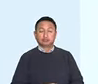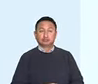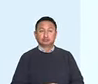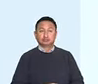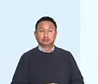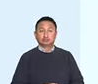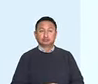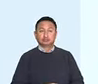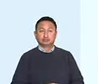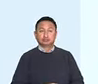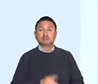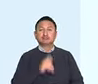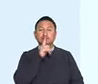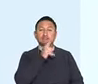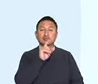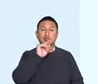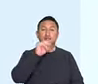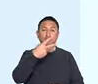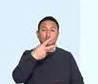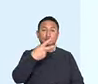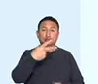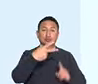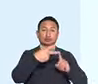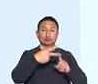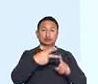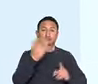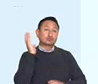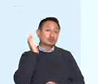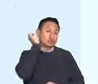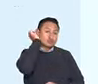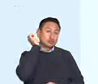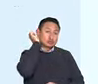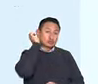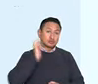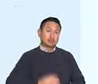39.74%. Vamos a ver quién está en segundo puesto.